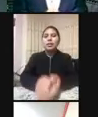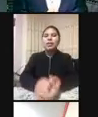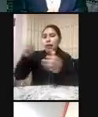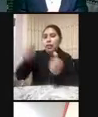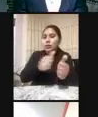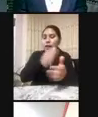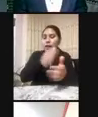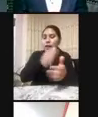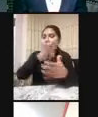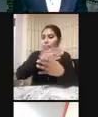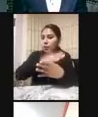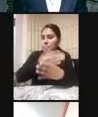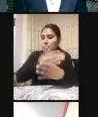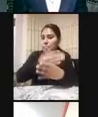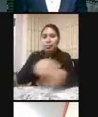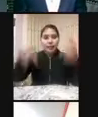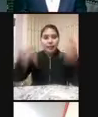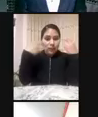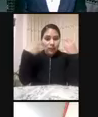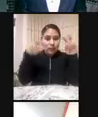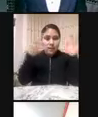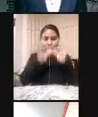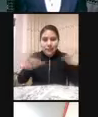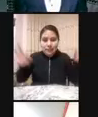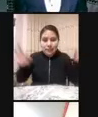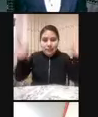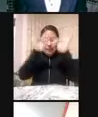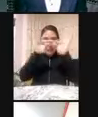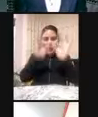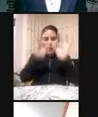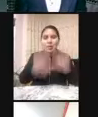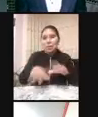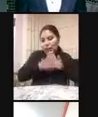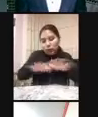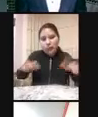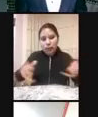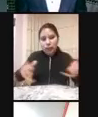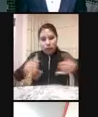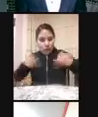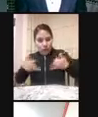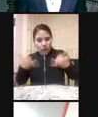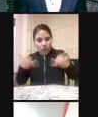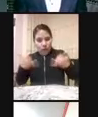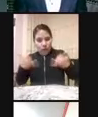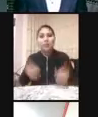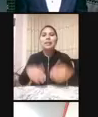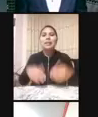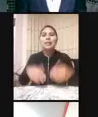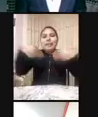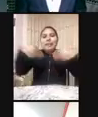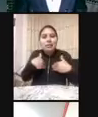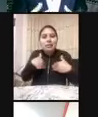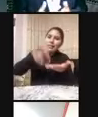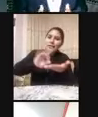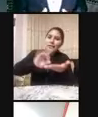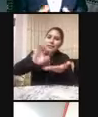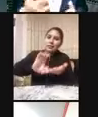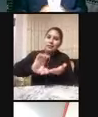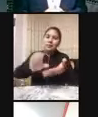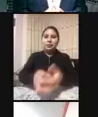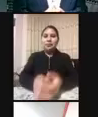esos puntos que son muy importantes para todos los niños, jóvenes, adolescentes con discapacidad. Bueno, queridos amigos, vamos